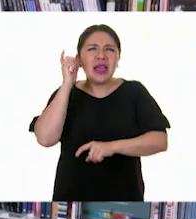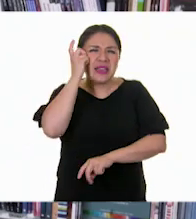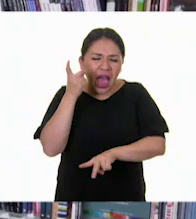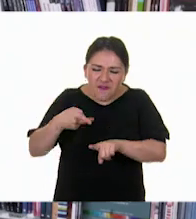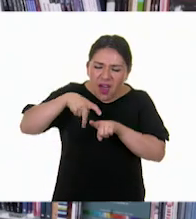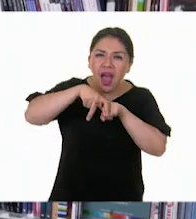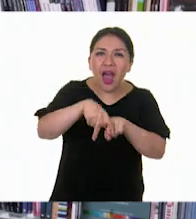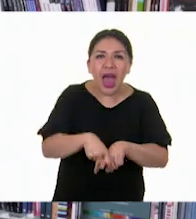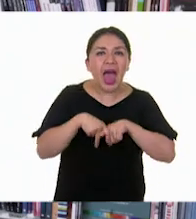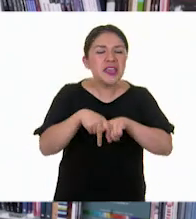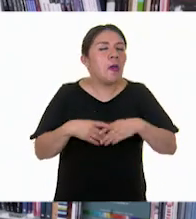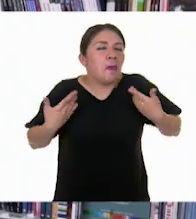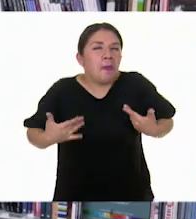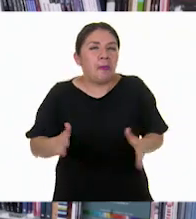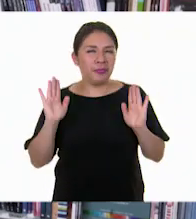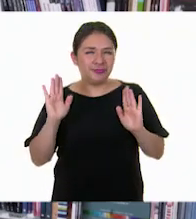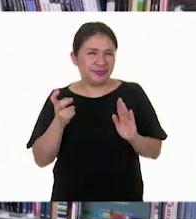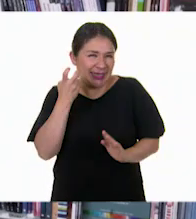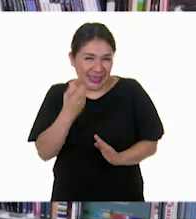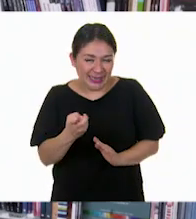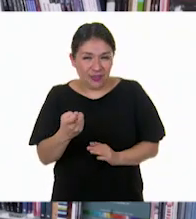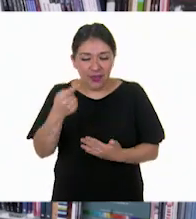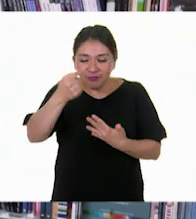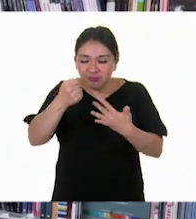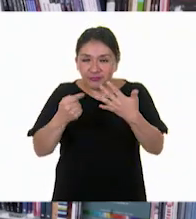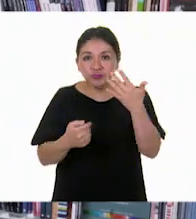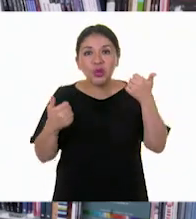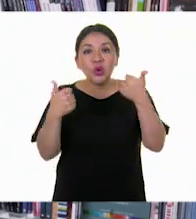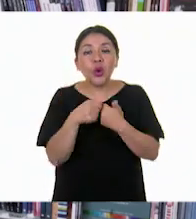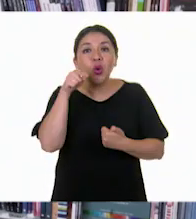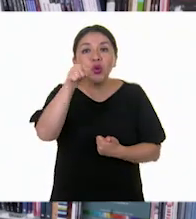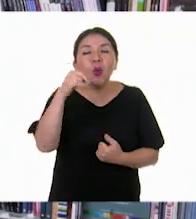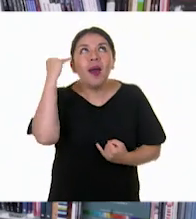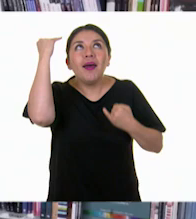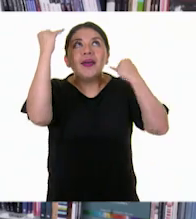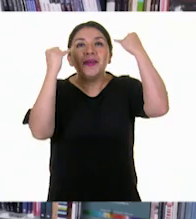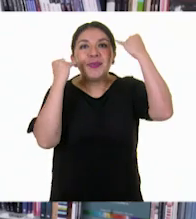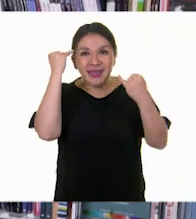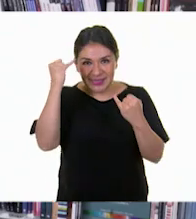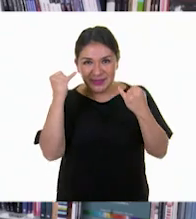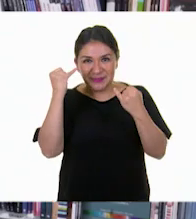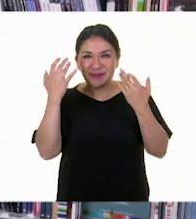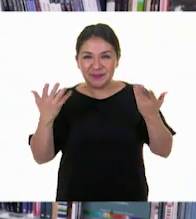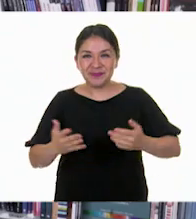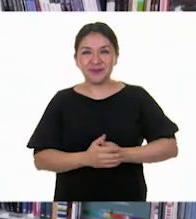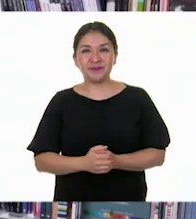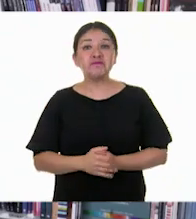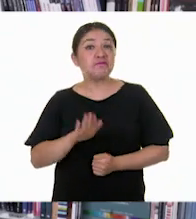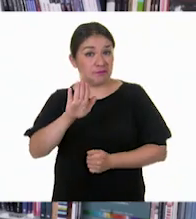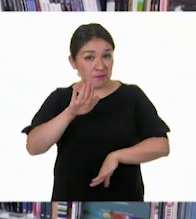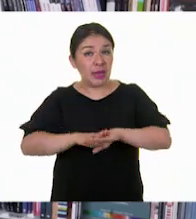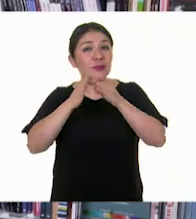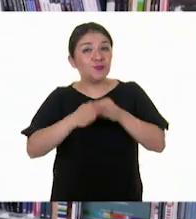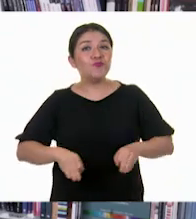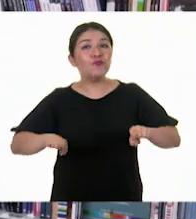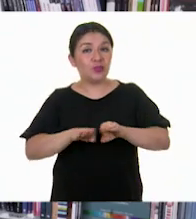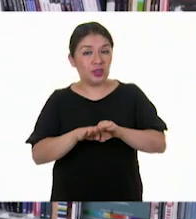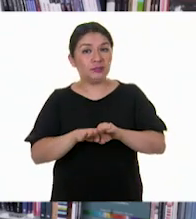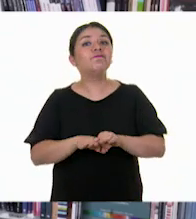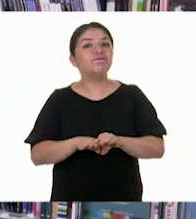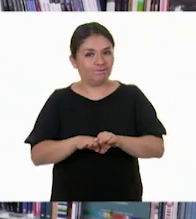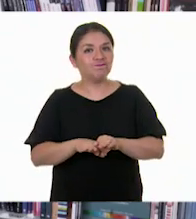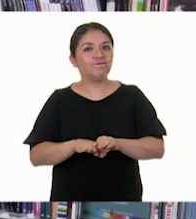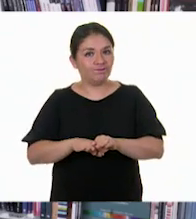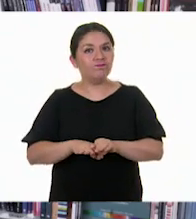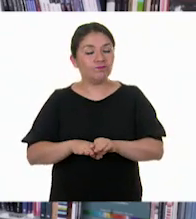caballo, todo esto que está hecho de nuestra imaginación. Y sobre todo, guarde bien